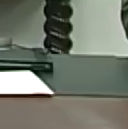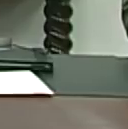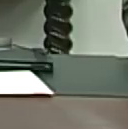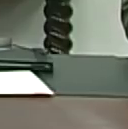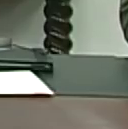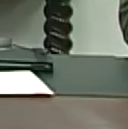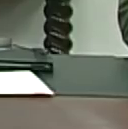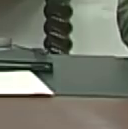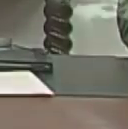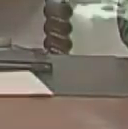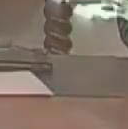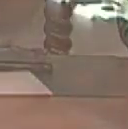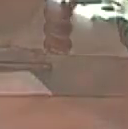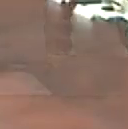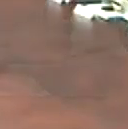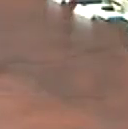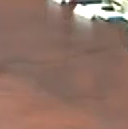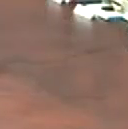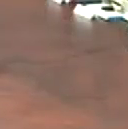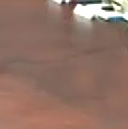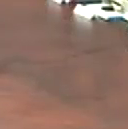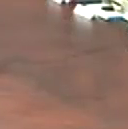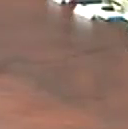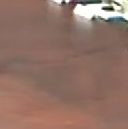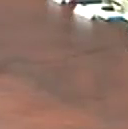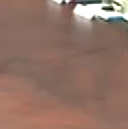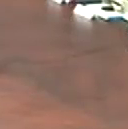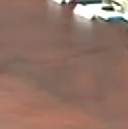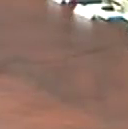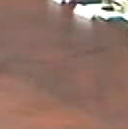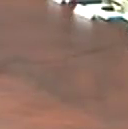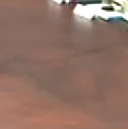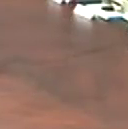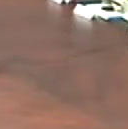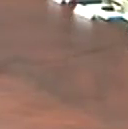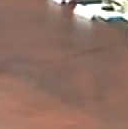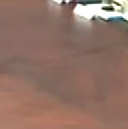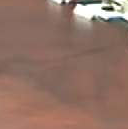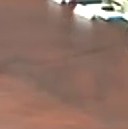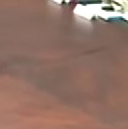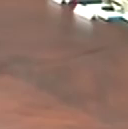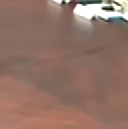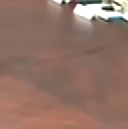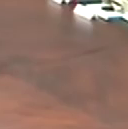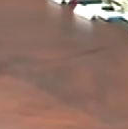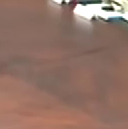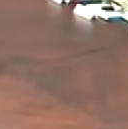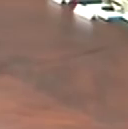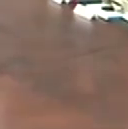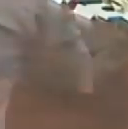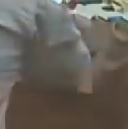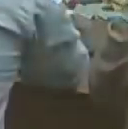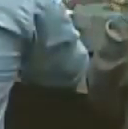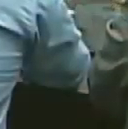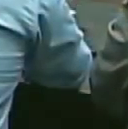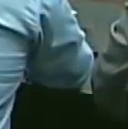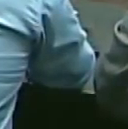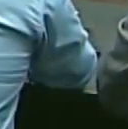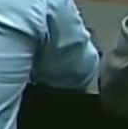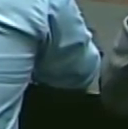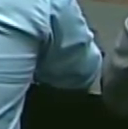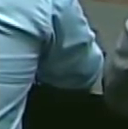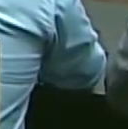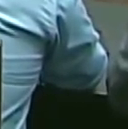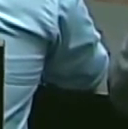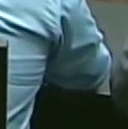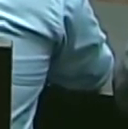me gusta mucho trabajar en medio de este ambiente suramericanista,